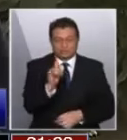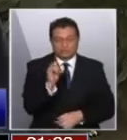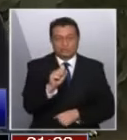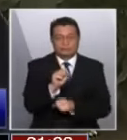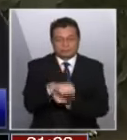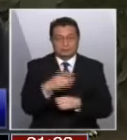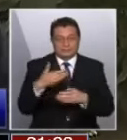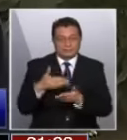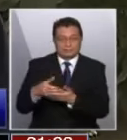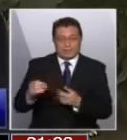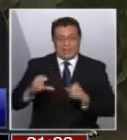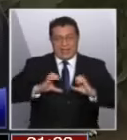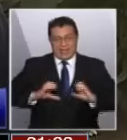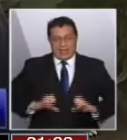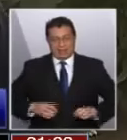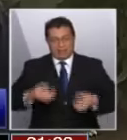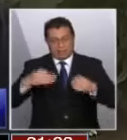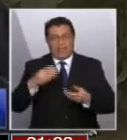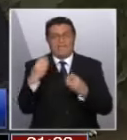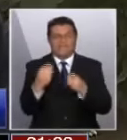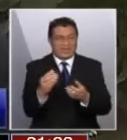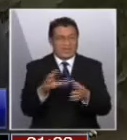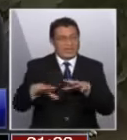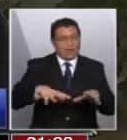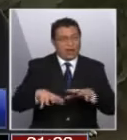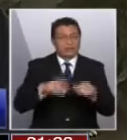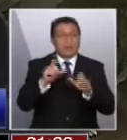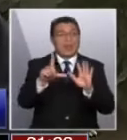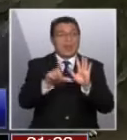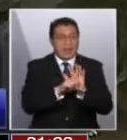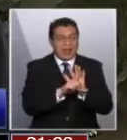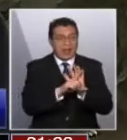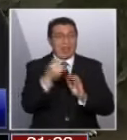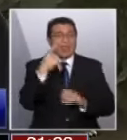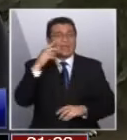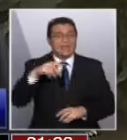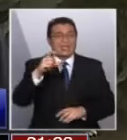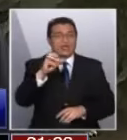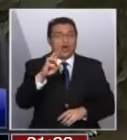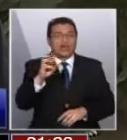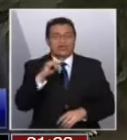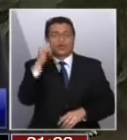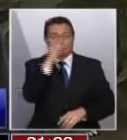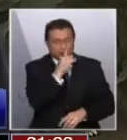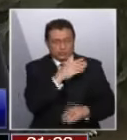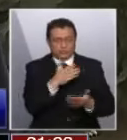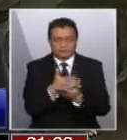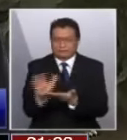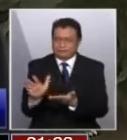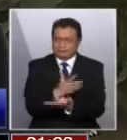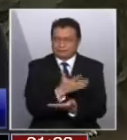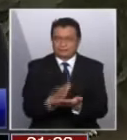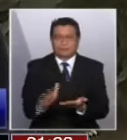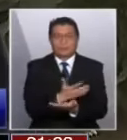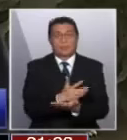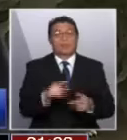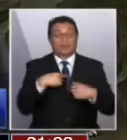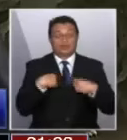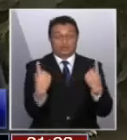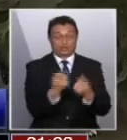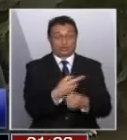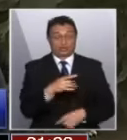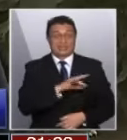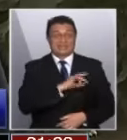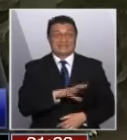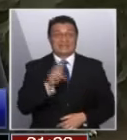lo ético lo bien hecho de Lo legal de lo incorrecto de lo corrupto veo que nosotros como chile